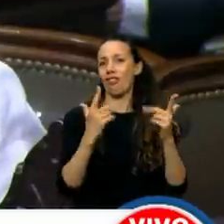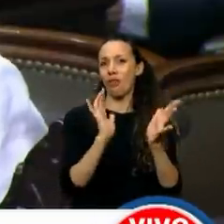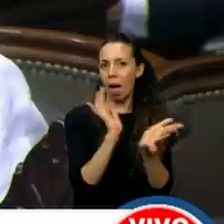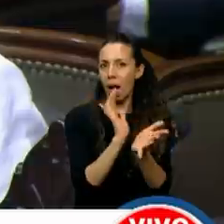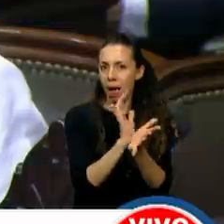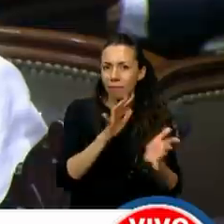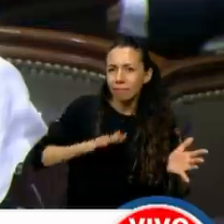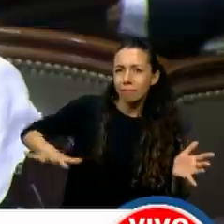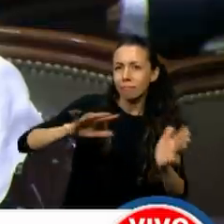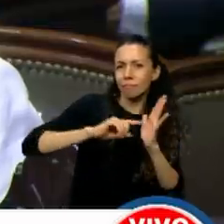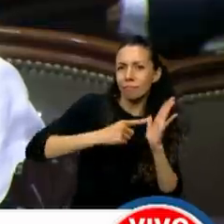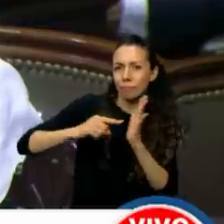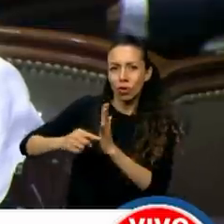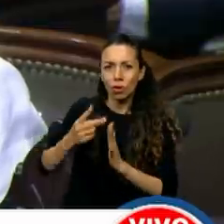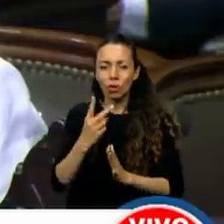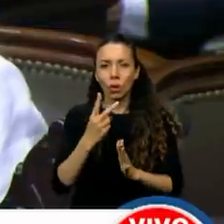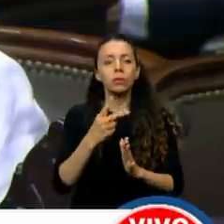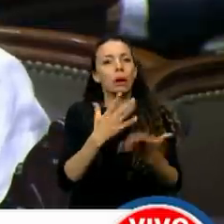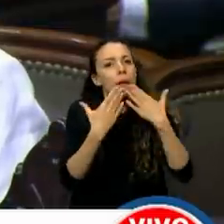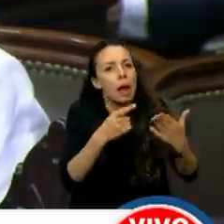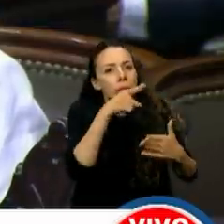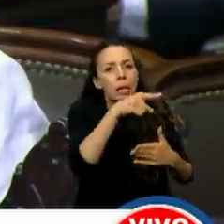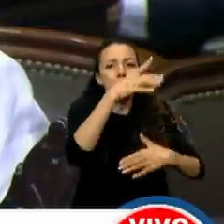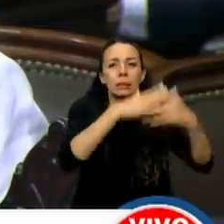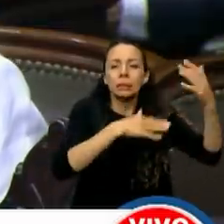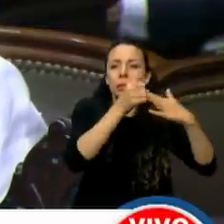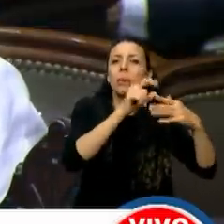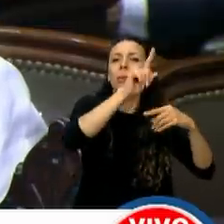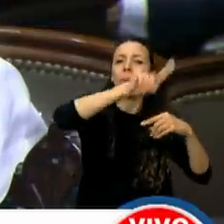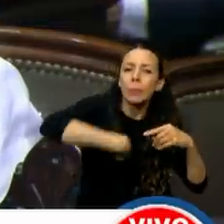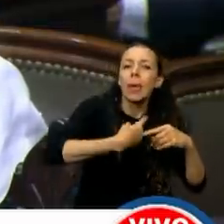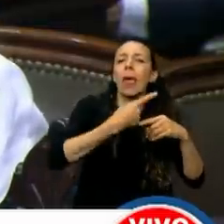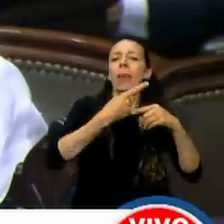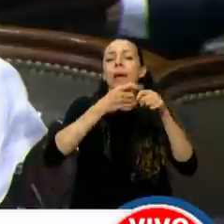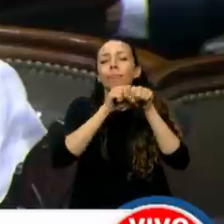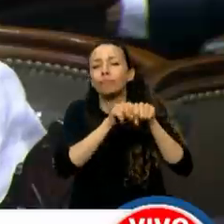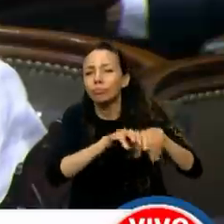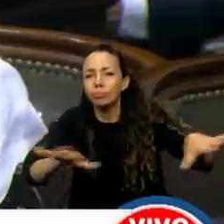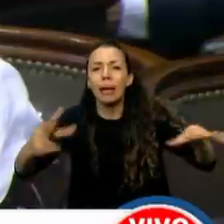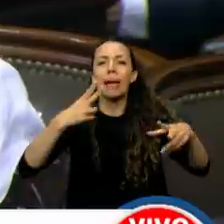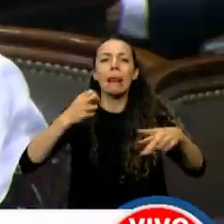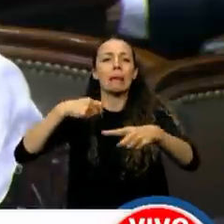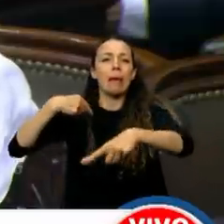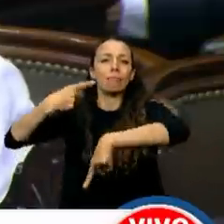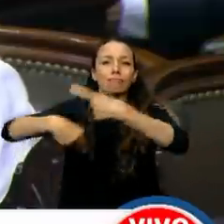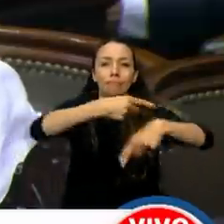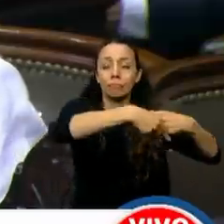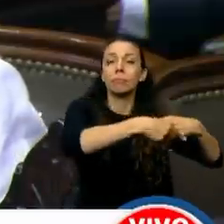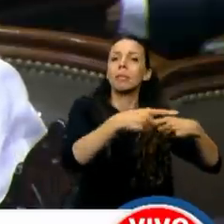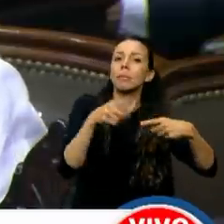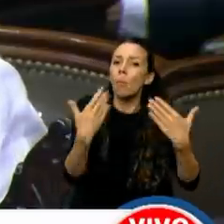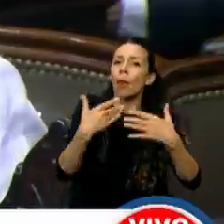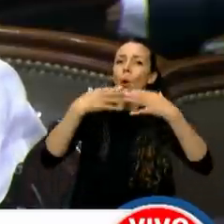además es la puerta para poder seguir avanzando en inversiones en energías renovables y cumplir con las metas de la ley